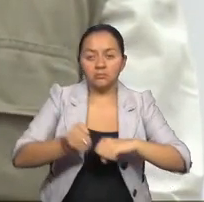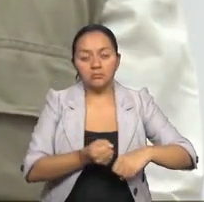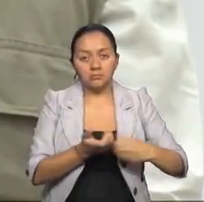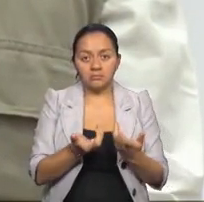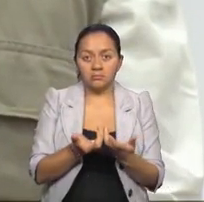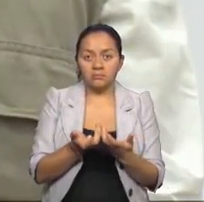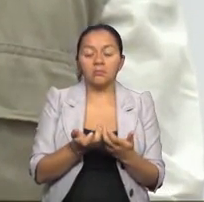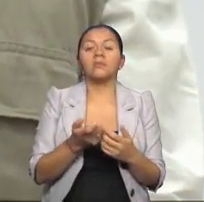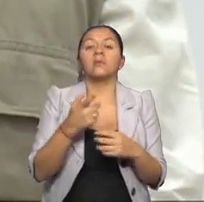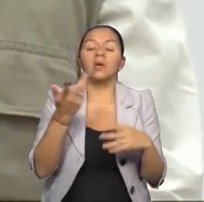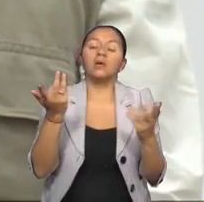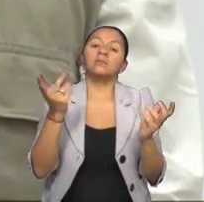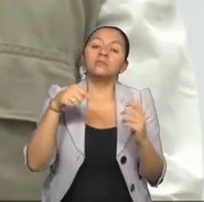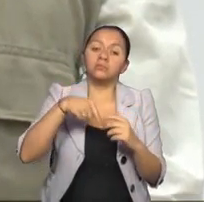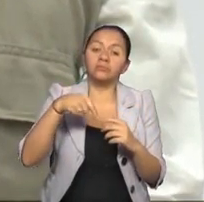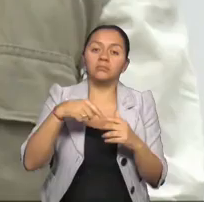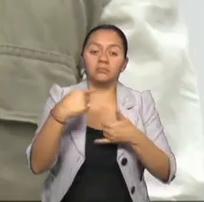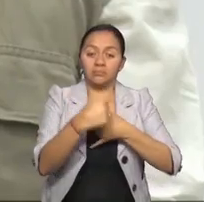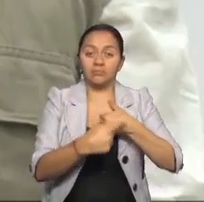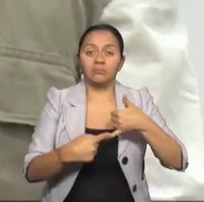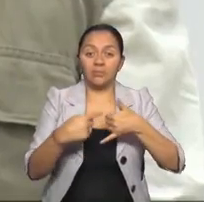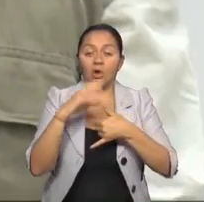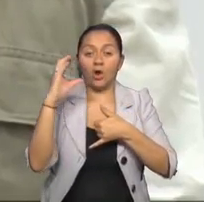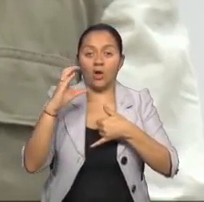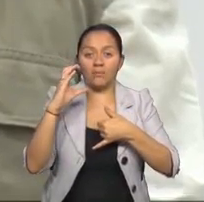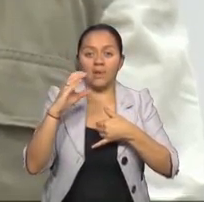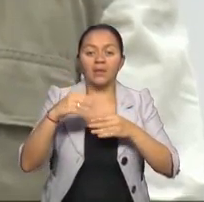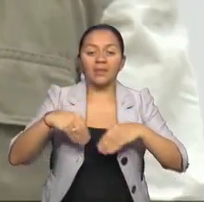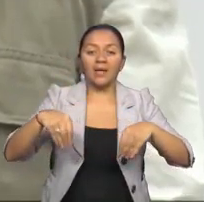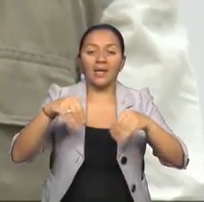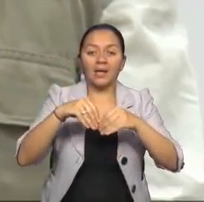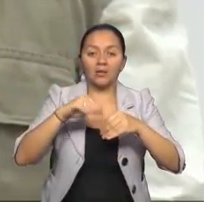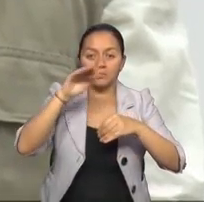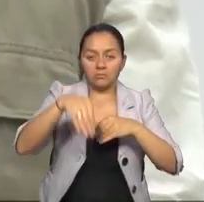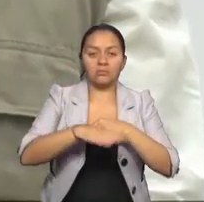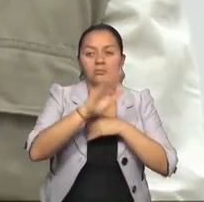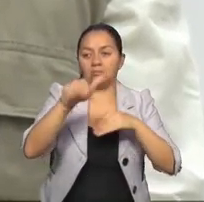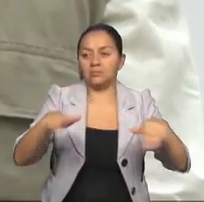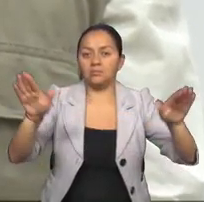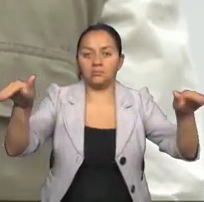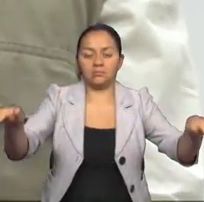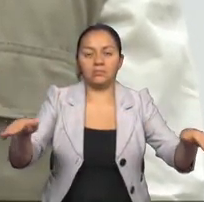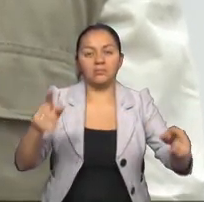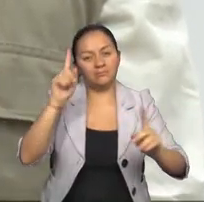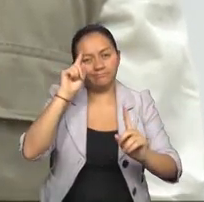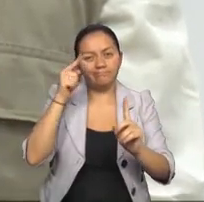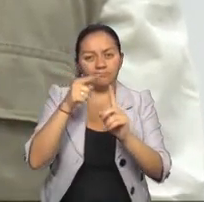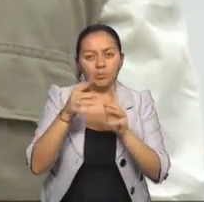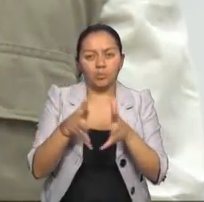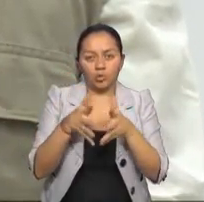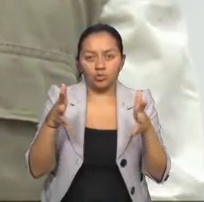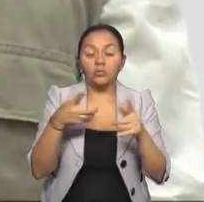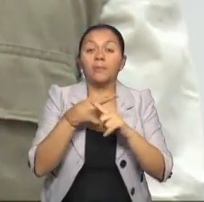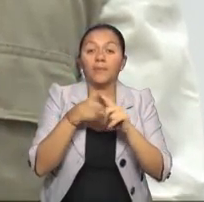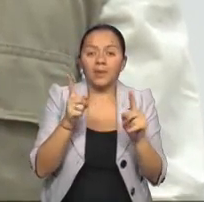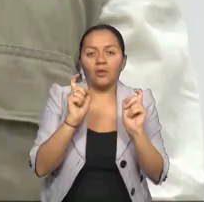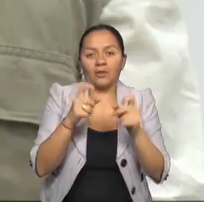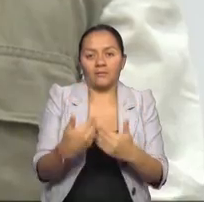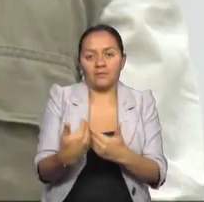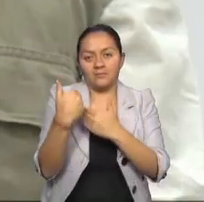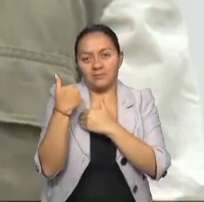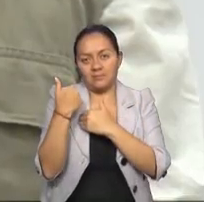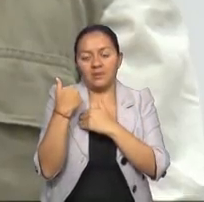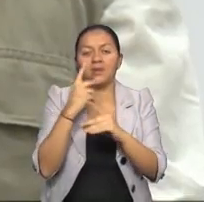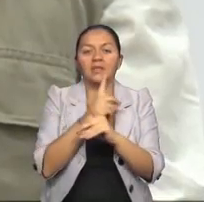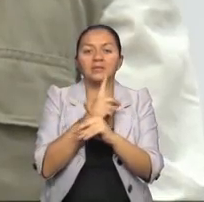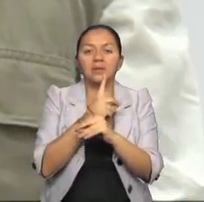la geografía colombiana nos pone diferentes retos pero en particular claramente uno de los grandes retos de la población